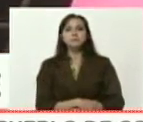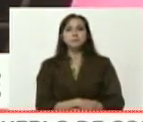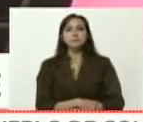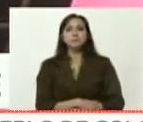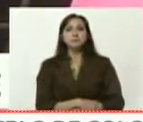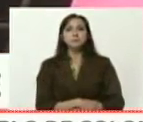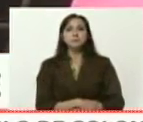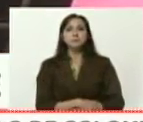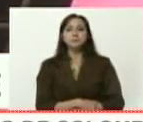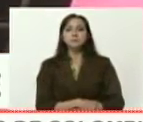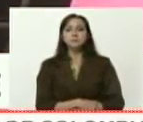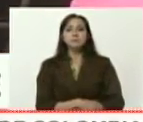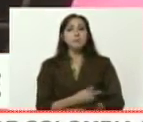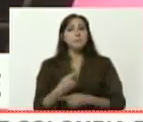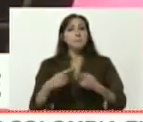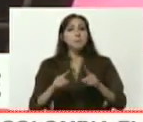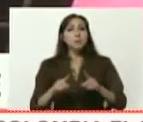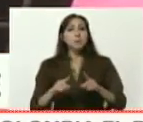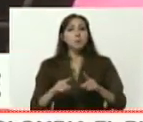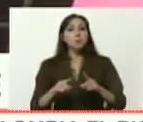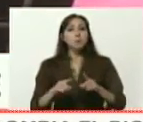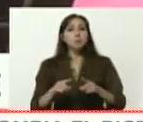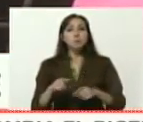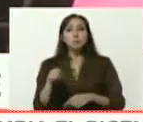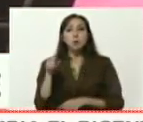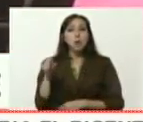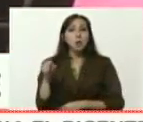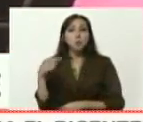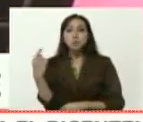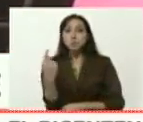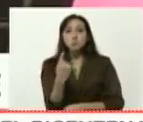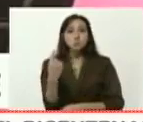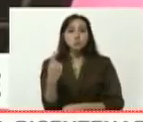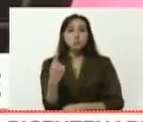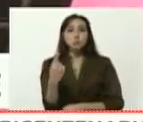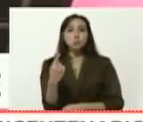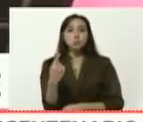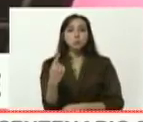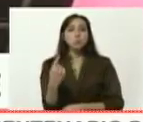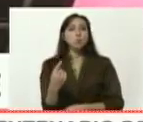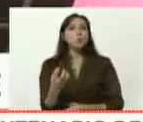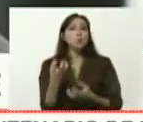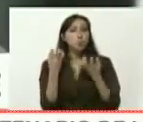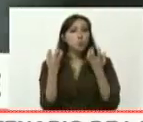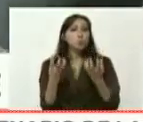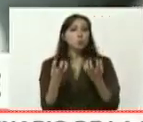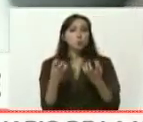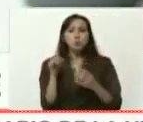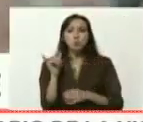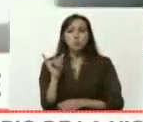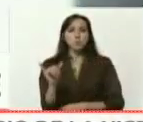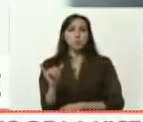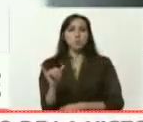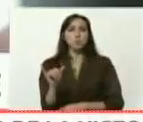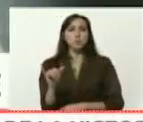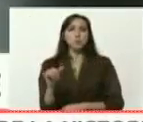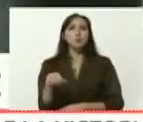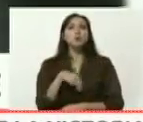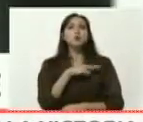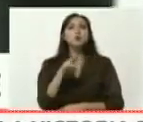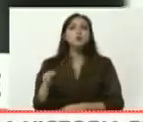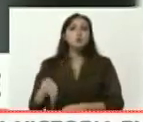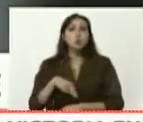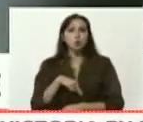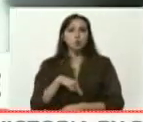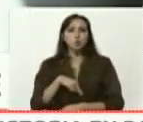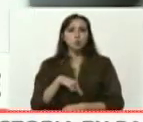Y eso no se queda así, porque no fueron ellos solos, tantos y tantos más que están allí. Y aquí lo que estamos haciendo es